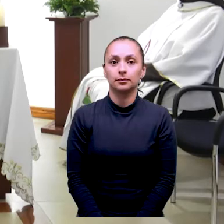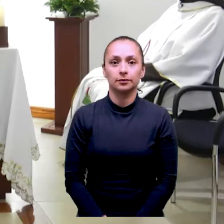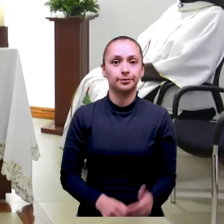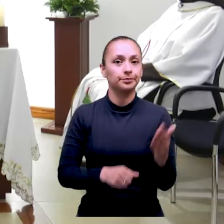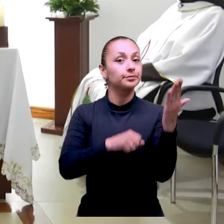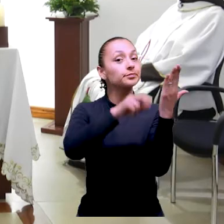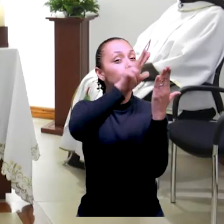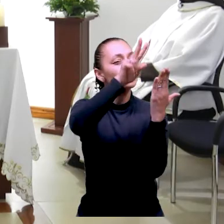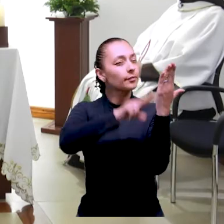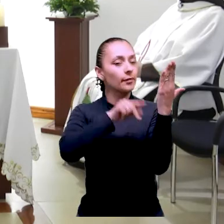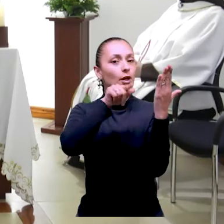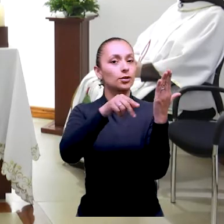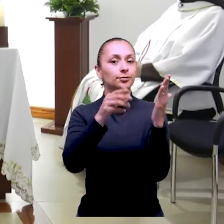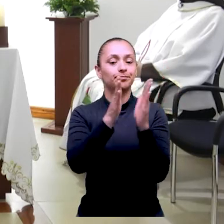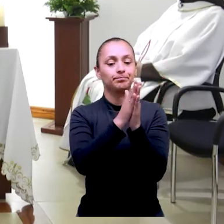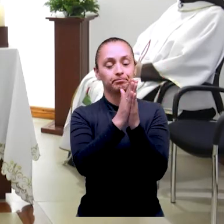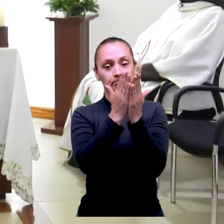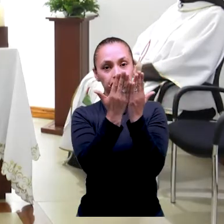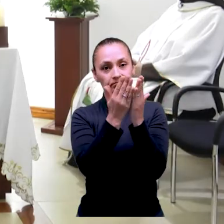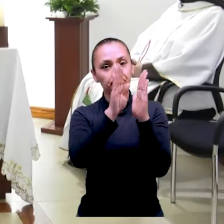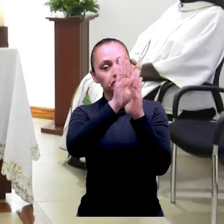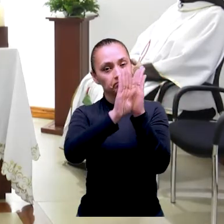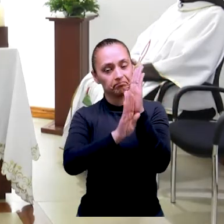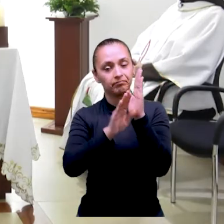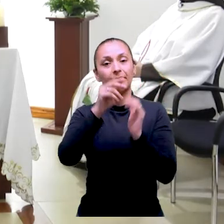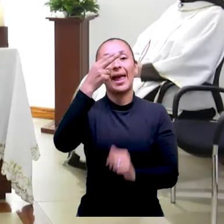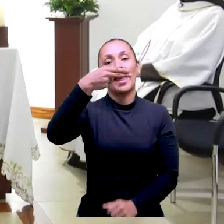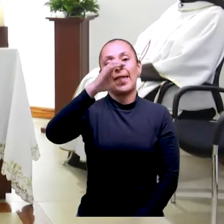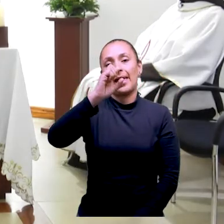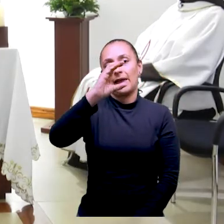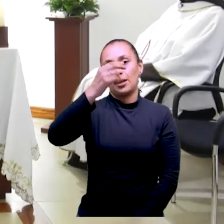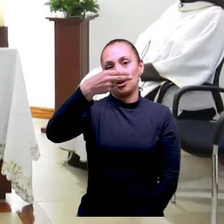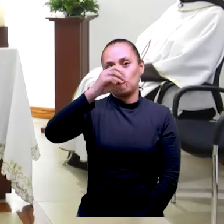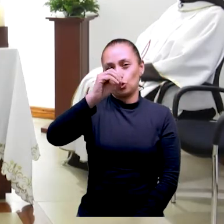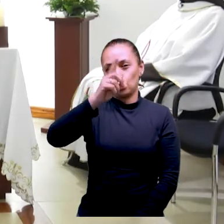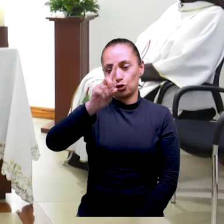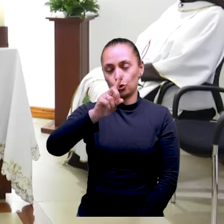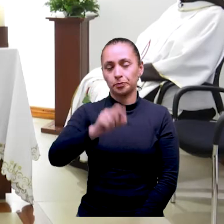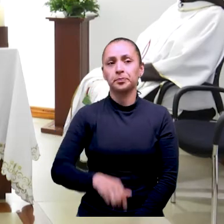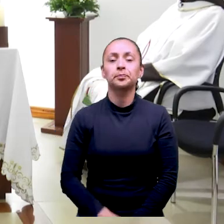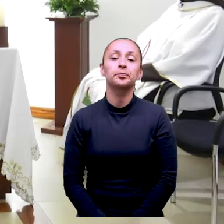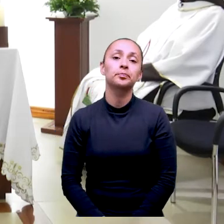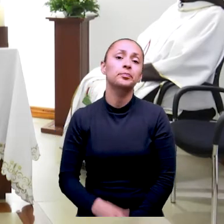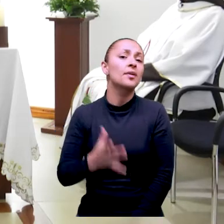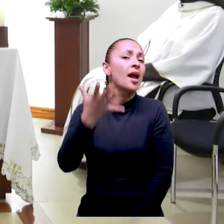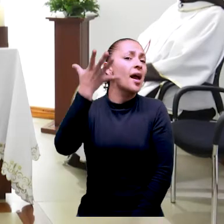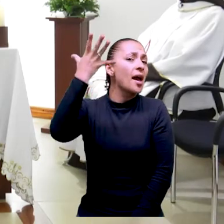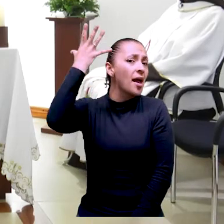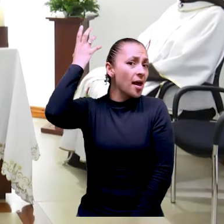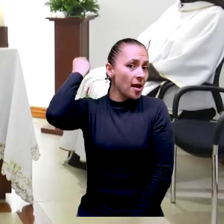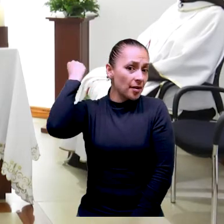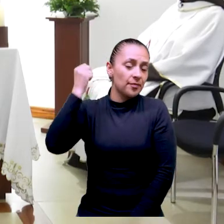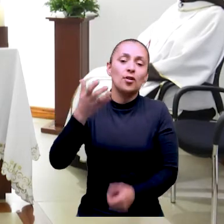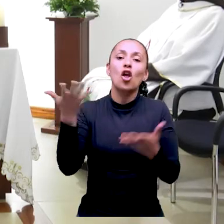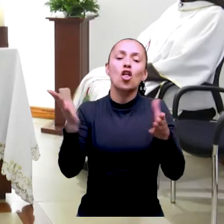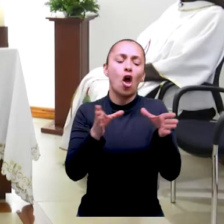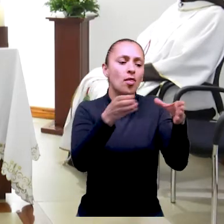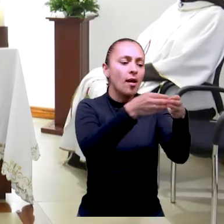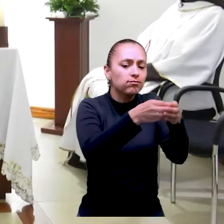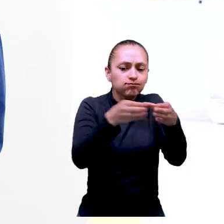lectura de los hechos de los botones en cierta ocasión de